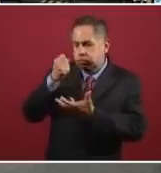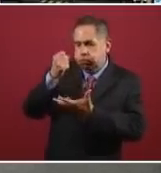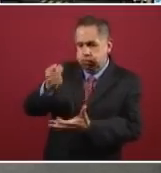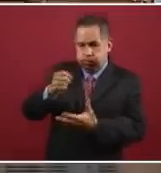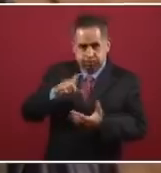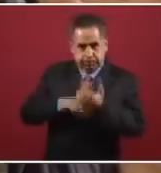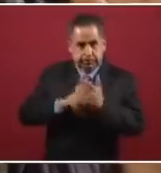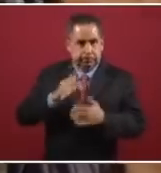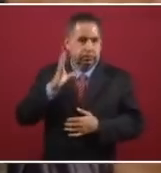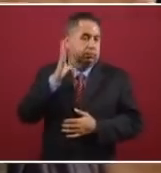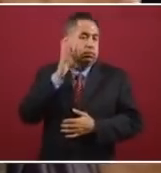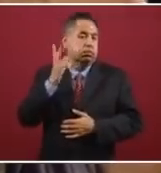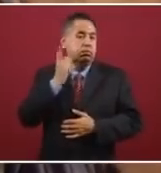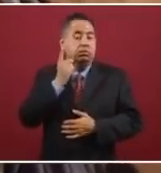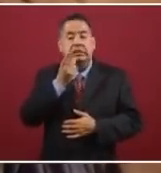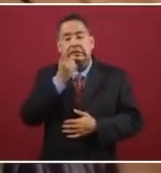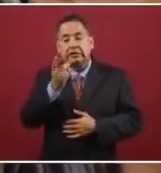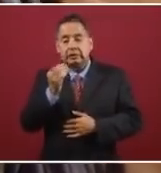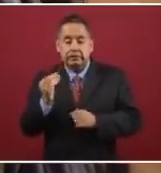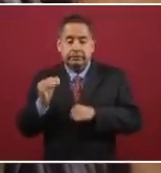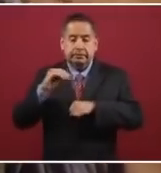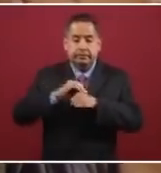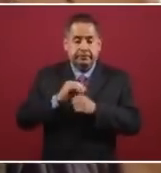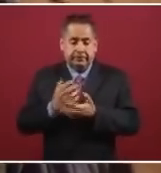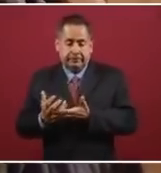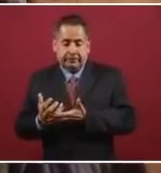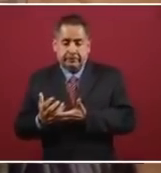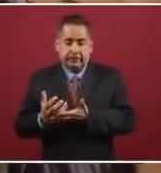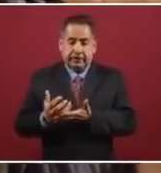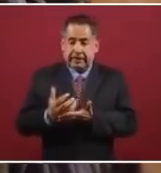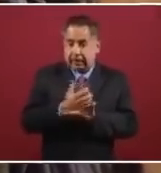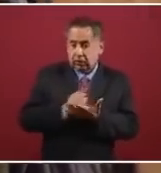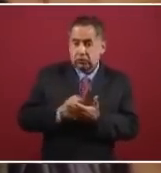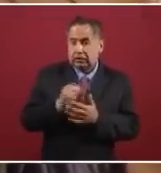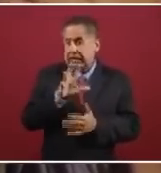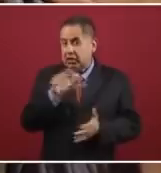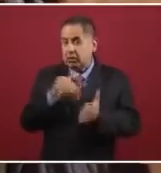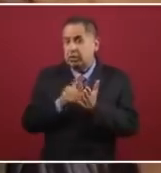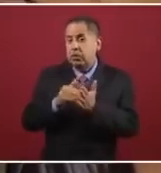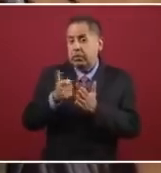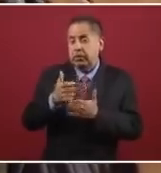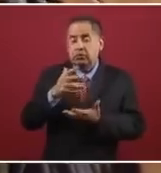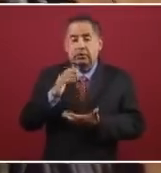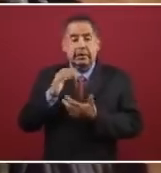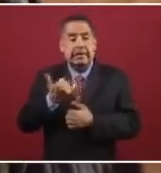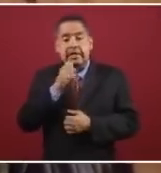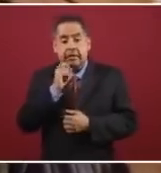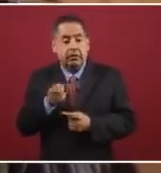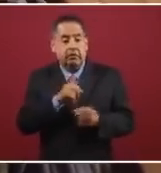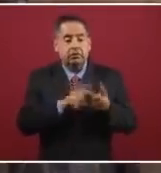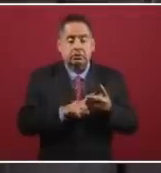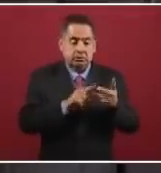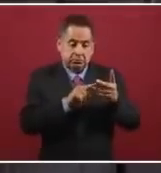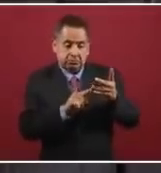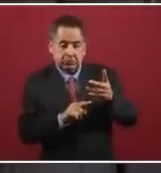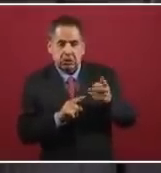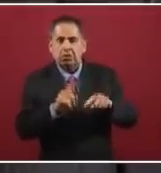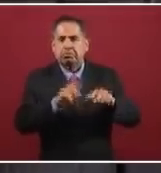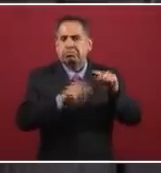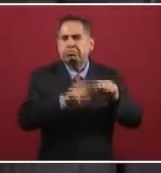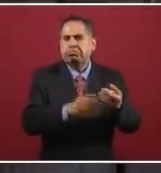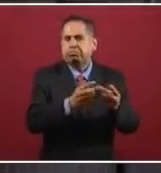Lázaro se habla de que habrá un aumento en los egresos de 500 mil millones de pesos y que también van a desaparecer varios programas como